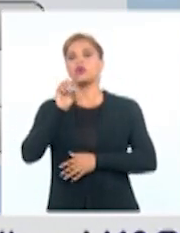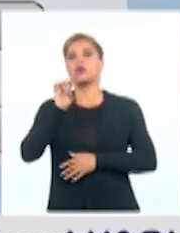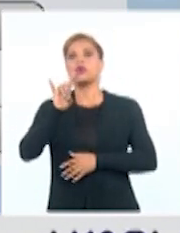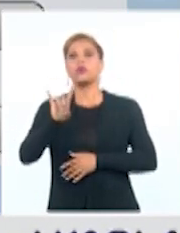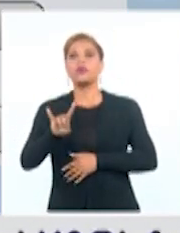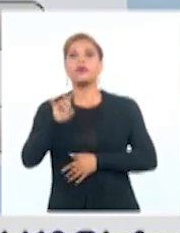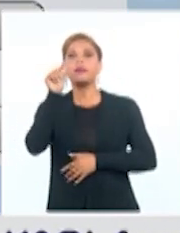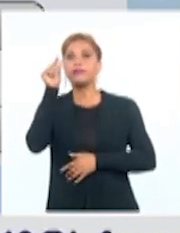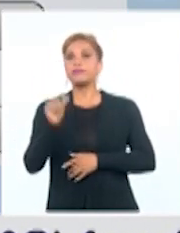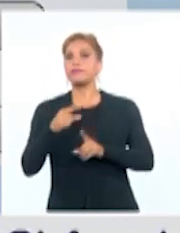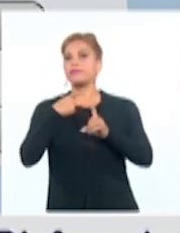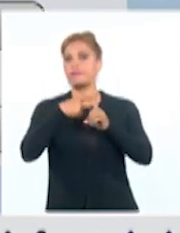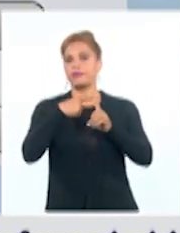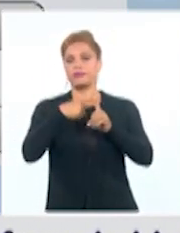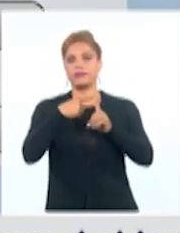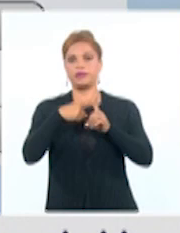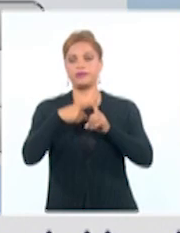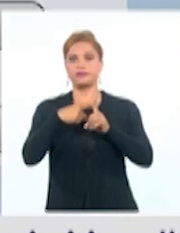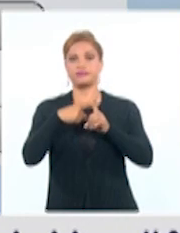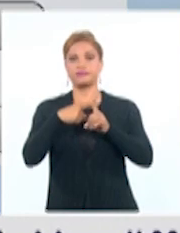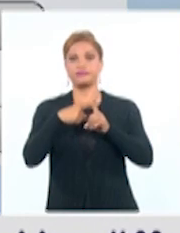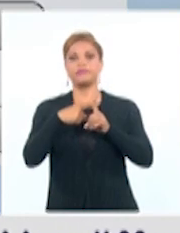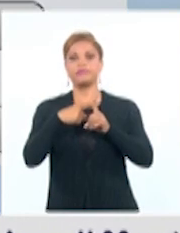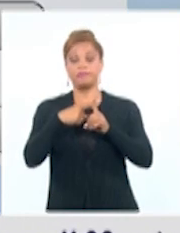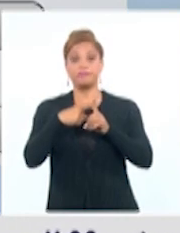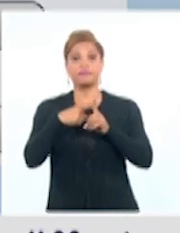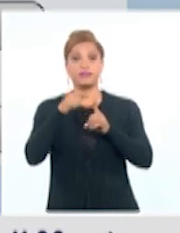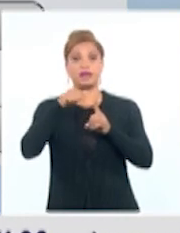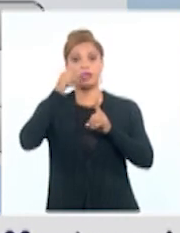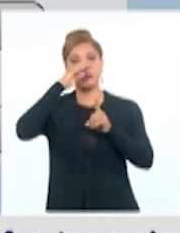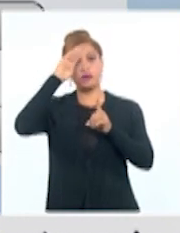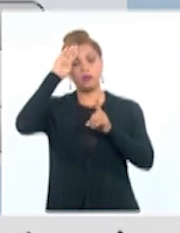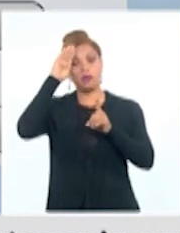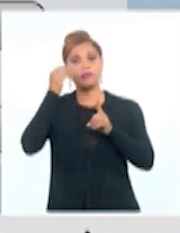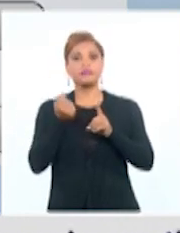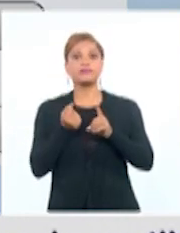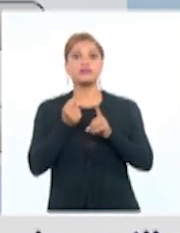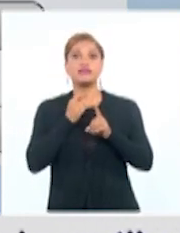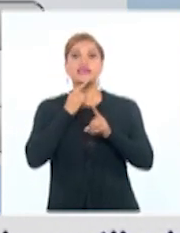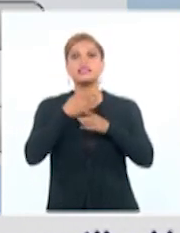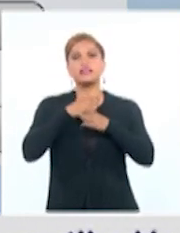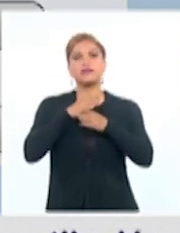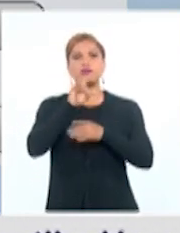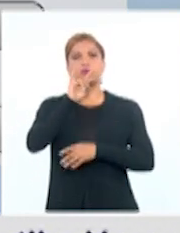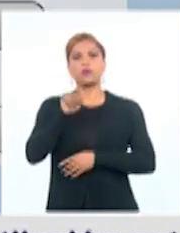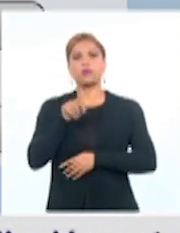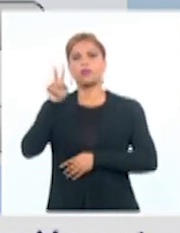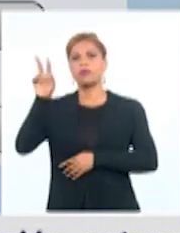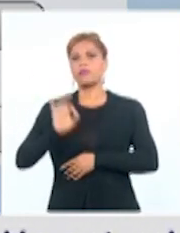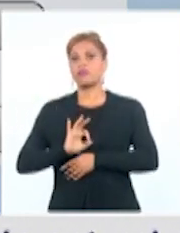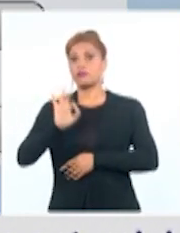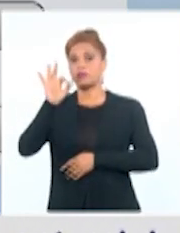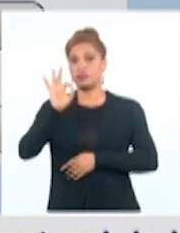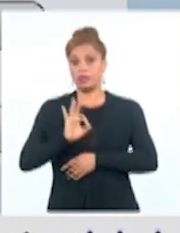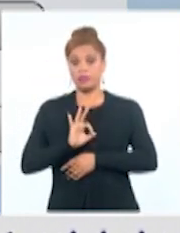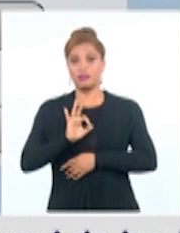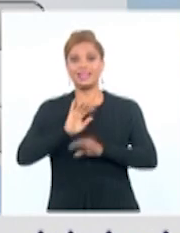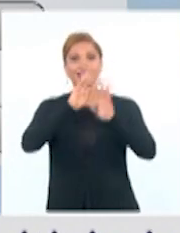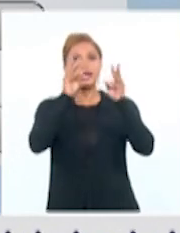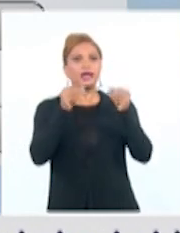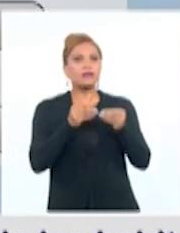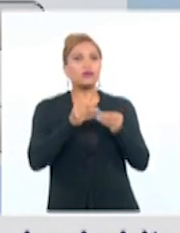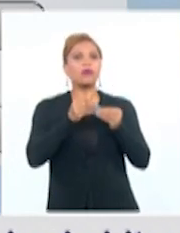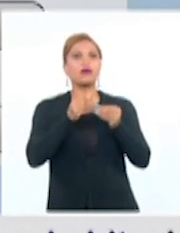936.809 personas con COVID-19. Esto hace que el 9,2% de todas las